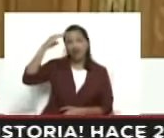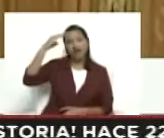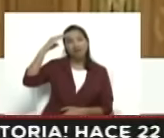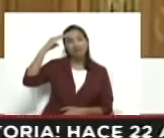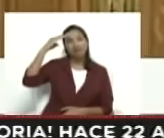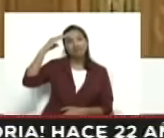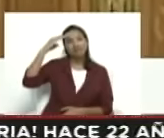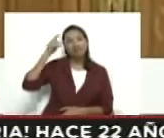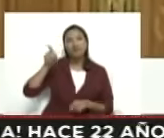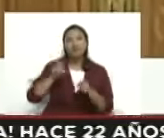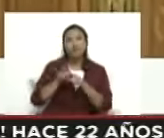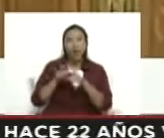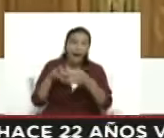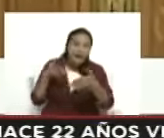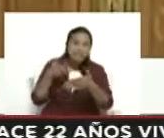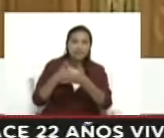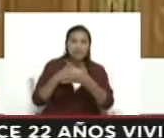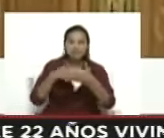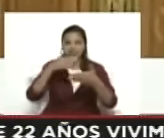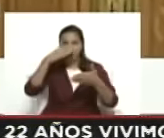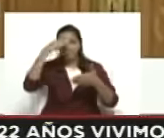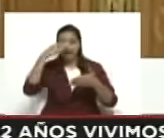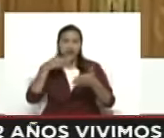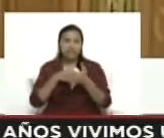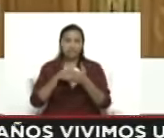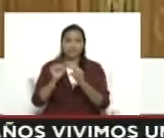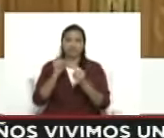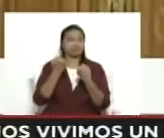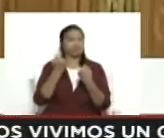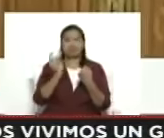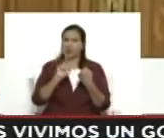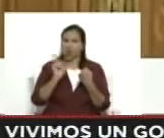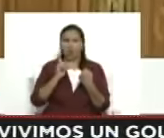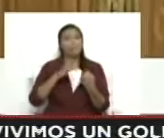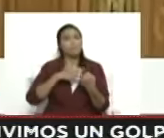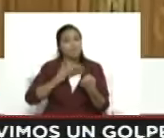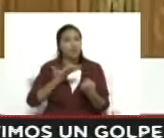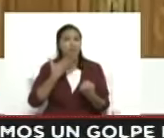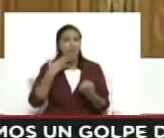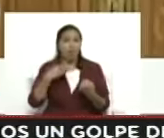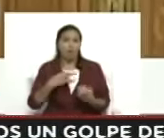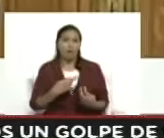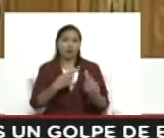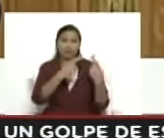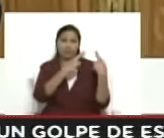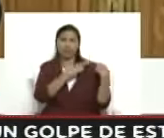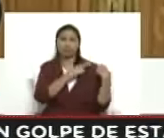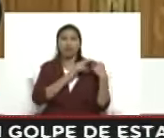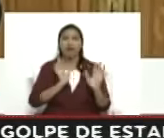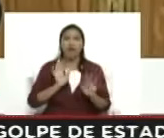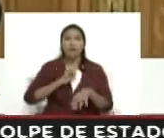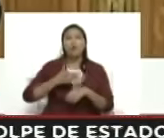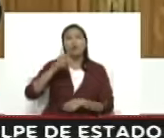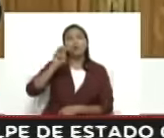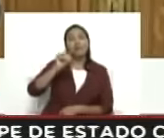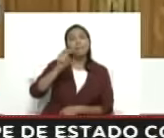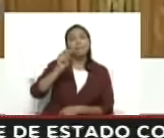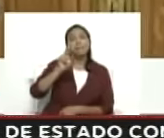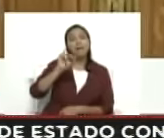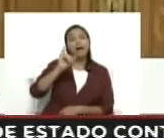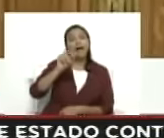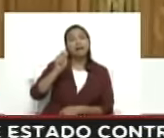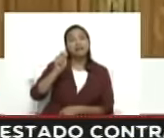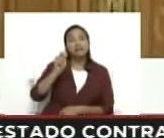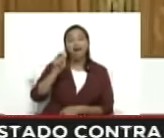un obstáculo para asumir responsabilidades como debe ser. Porque cuando María se fue para la guerrilla, ¿qué edad tenía María?